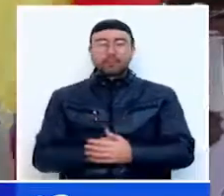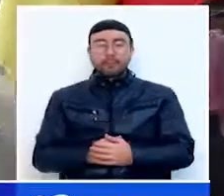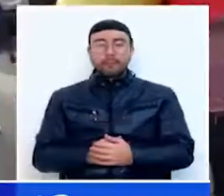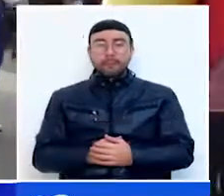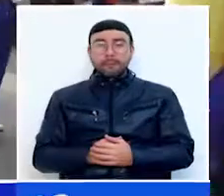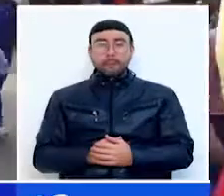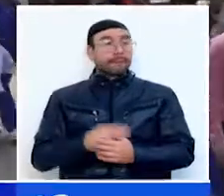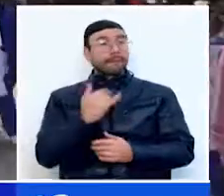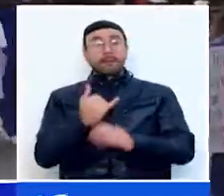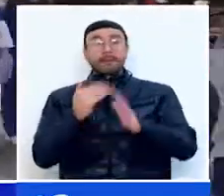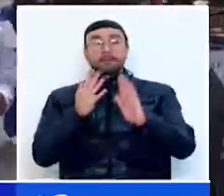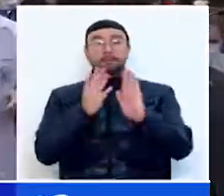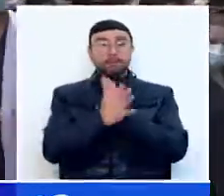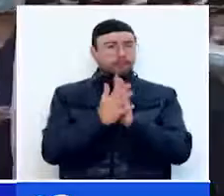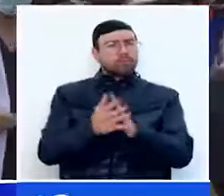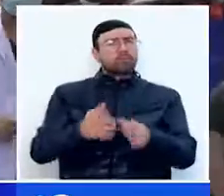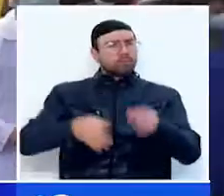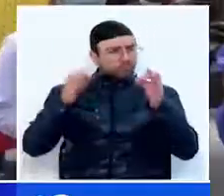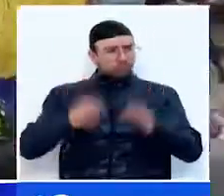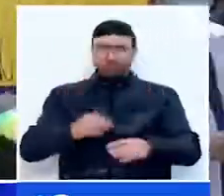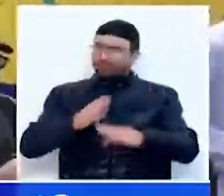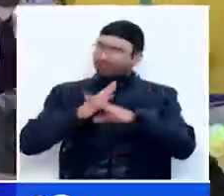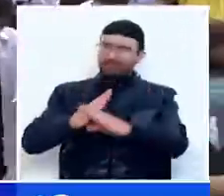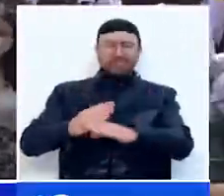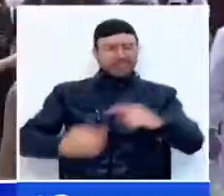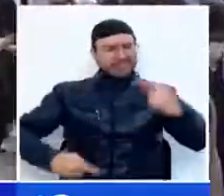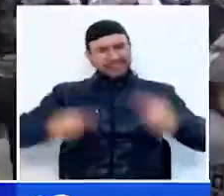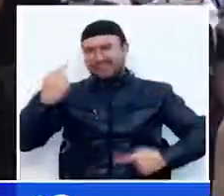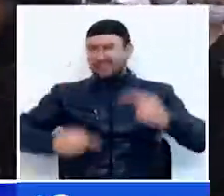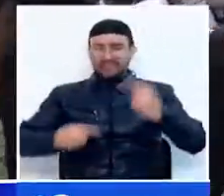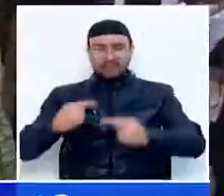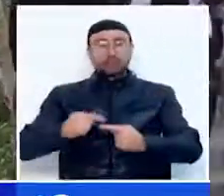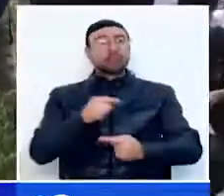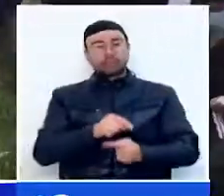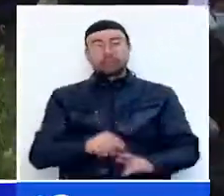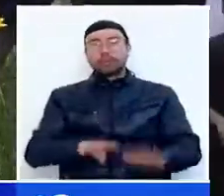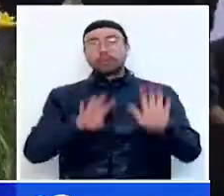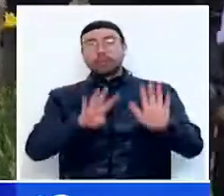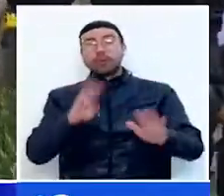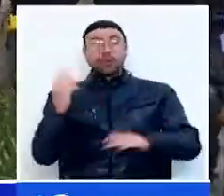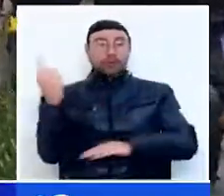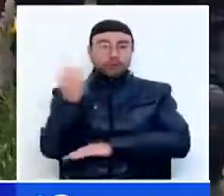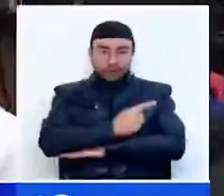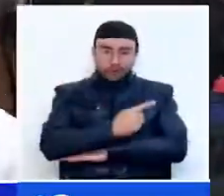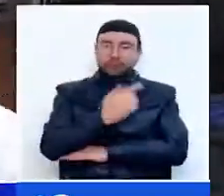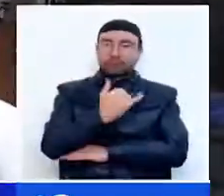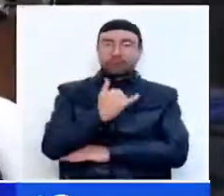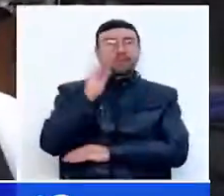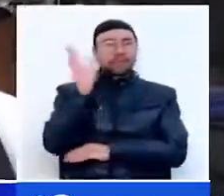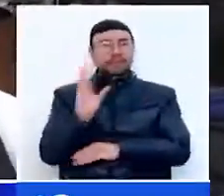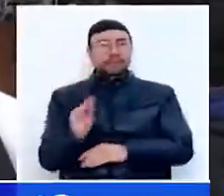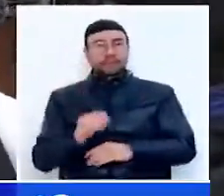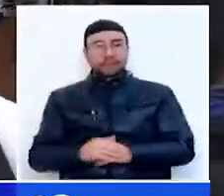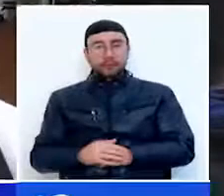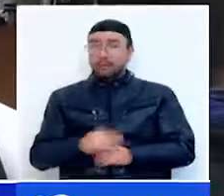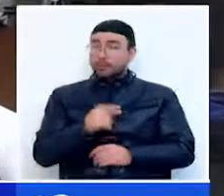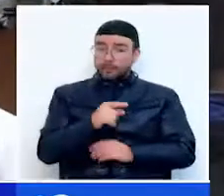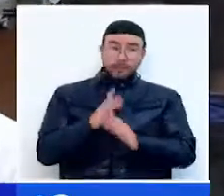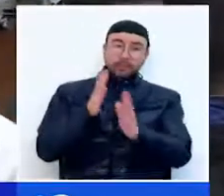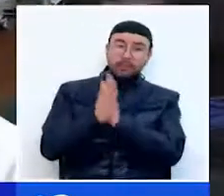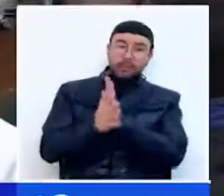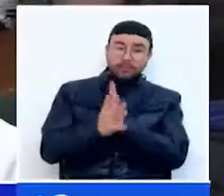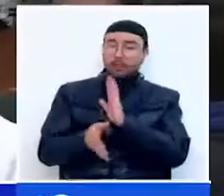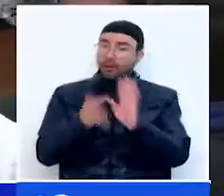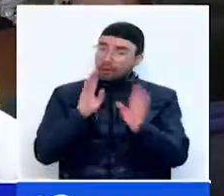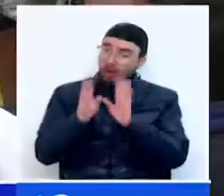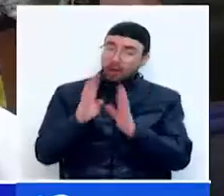Con un mensaje contundente sobre el rechazo a la violencia, inició la novena jornada de protestas en el Quindío. Un mensaje al diálogo y a la